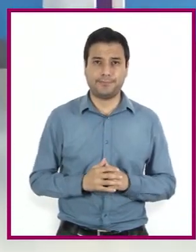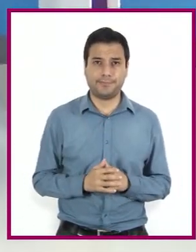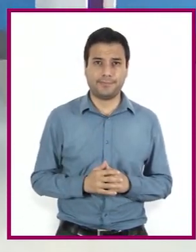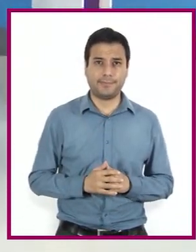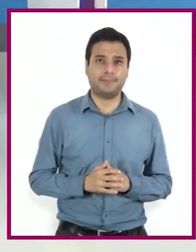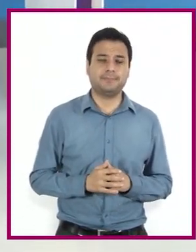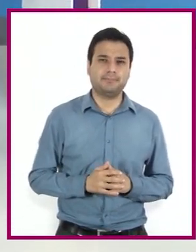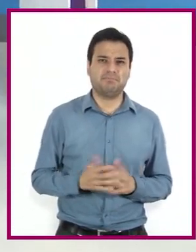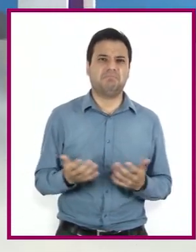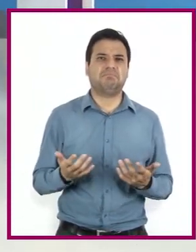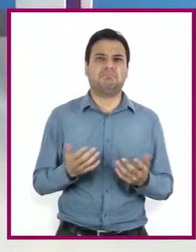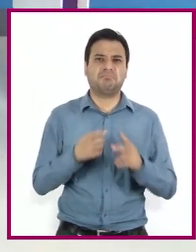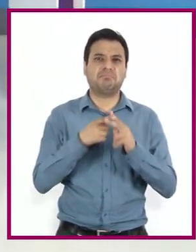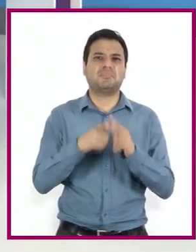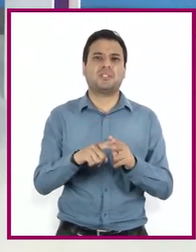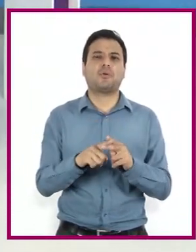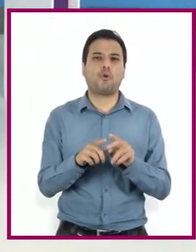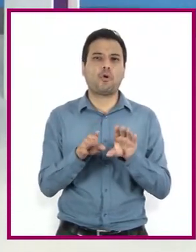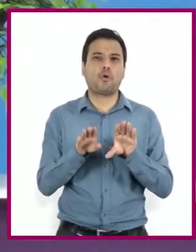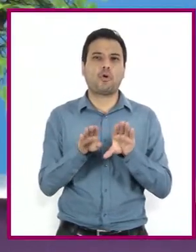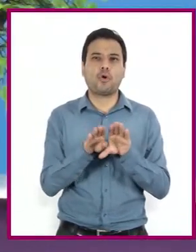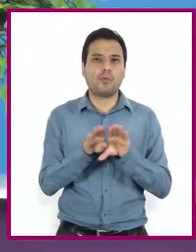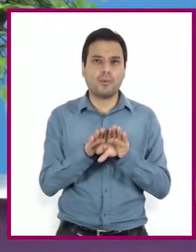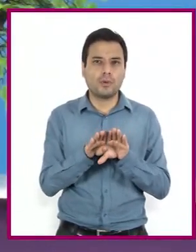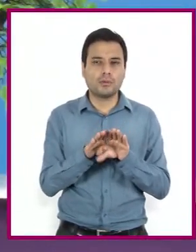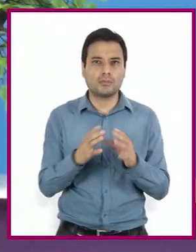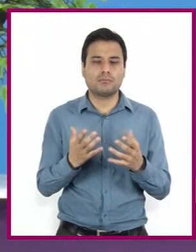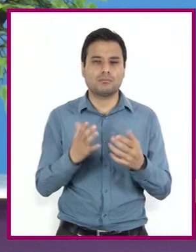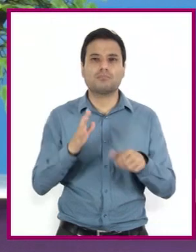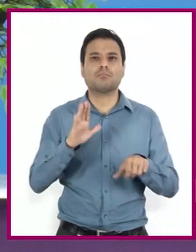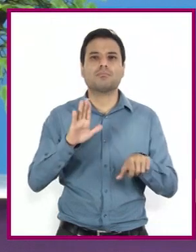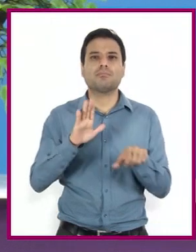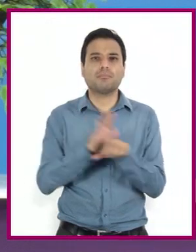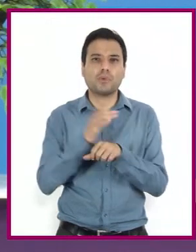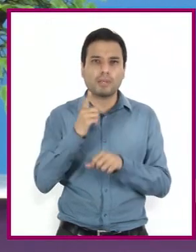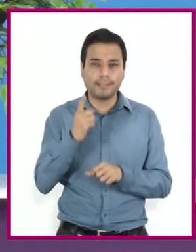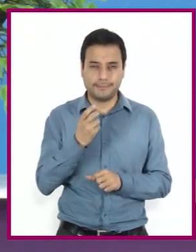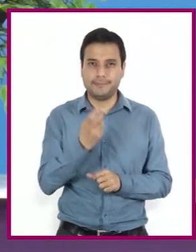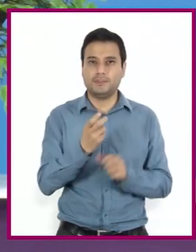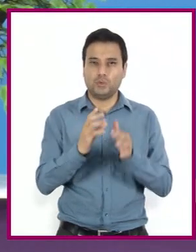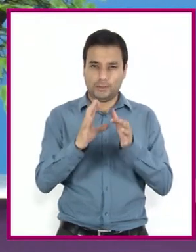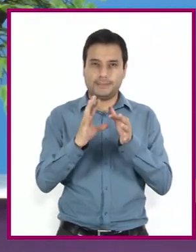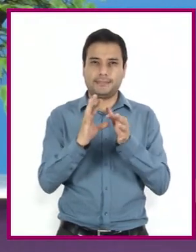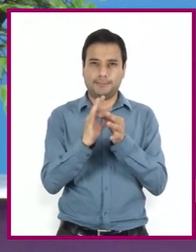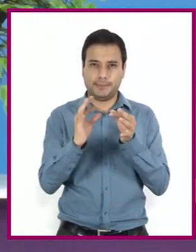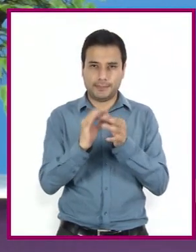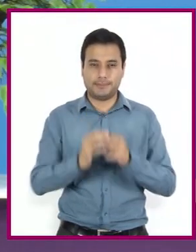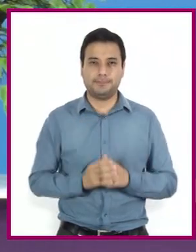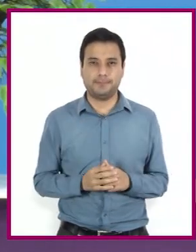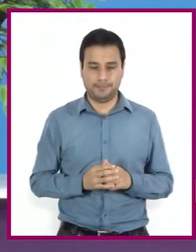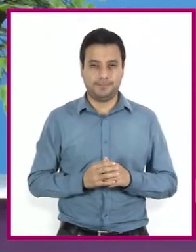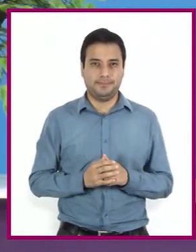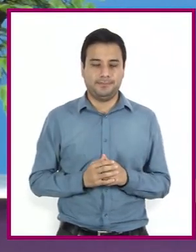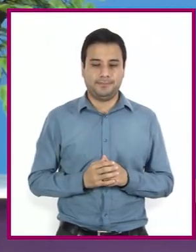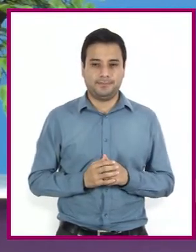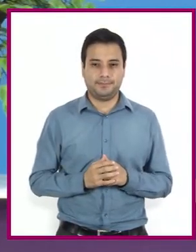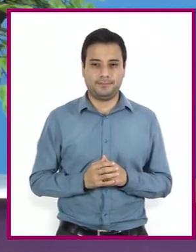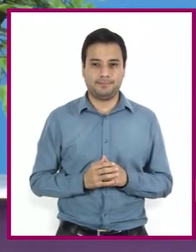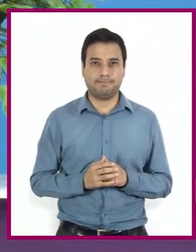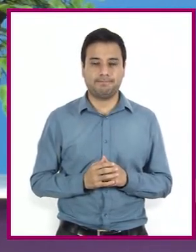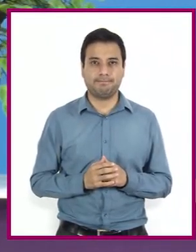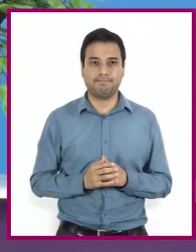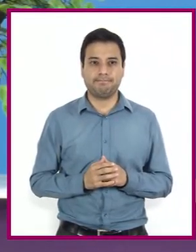de sus causas y consecuencias. Antes de iniciar con el texto que les tengo preparado, me